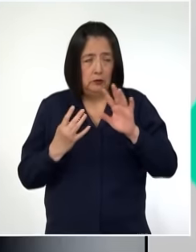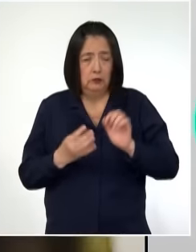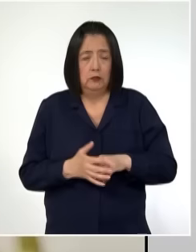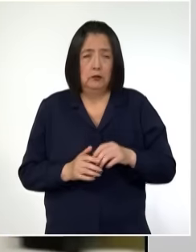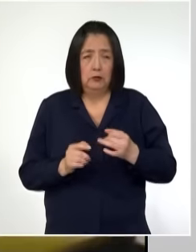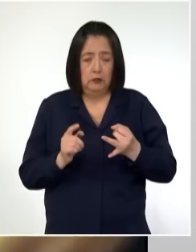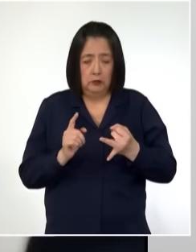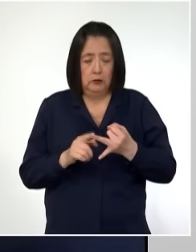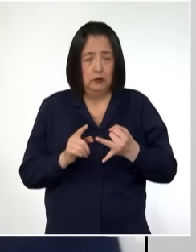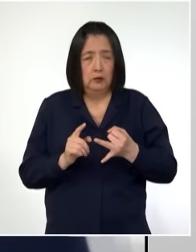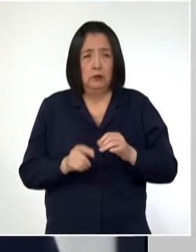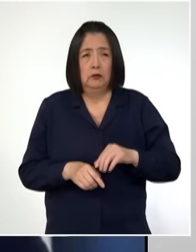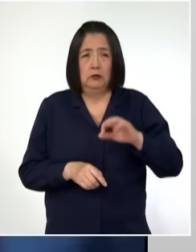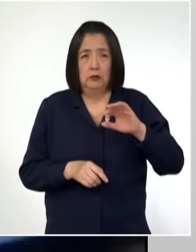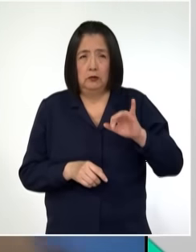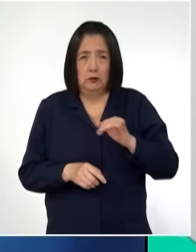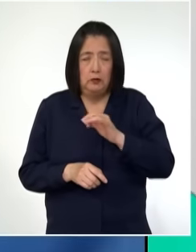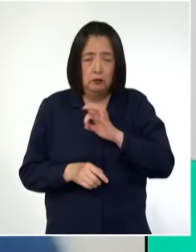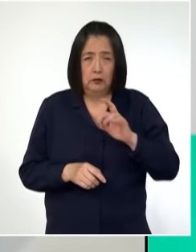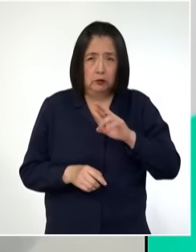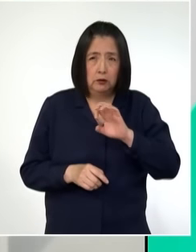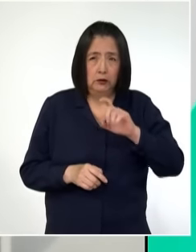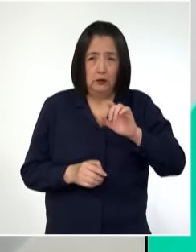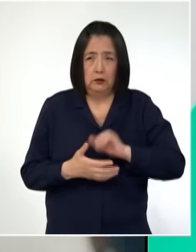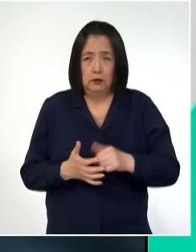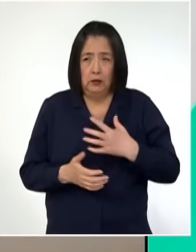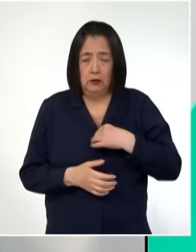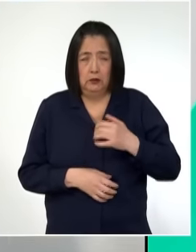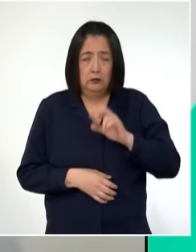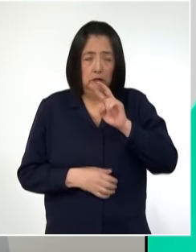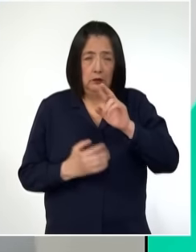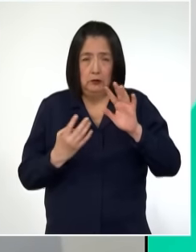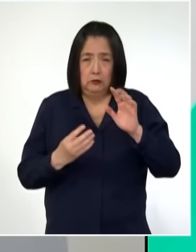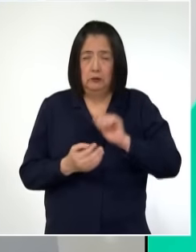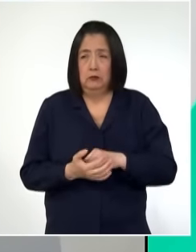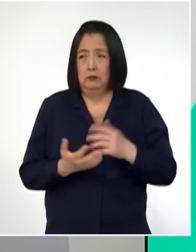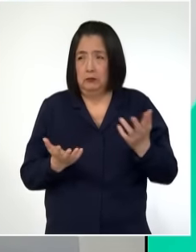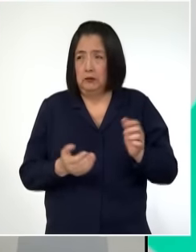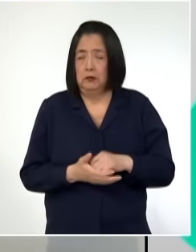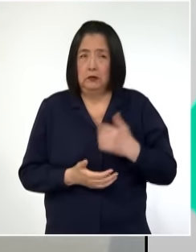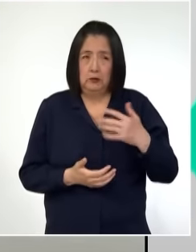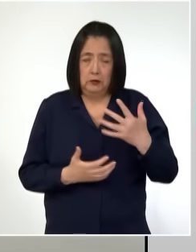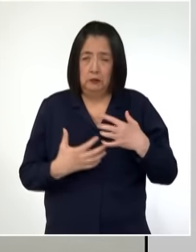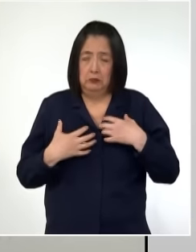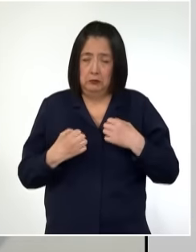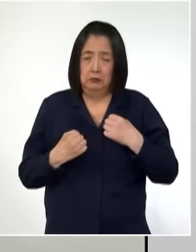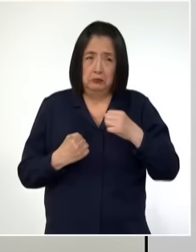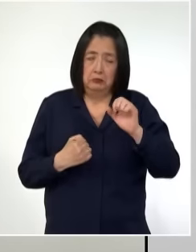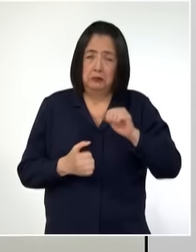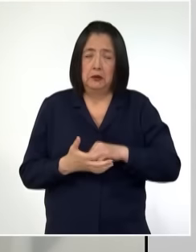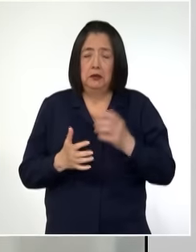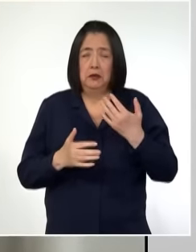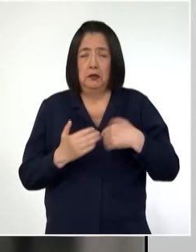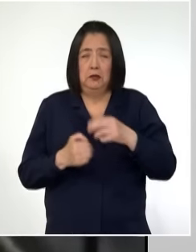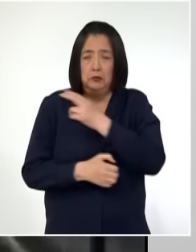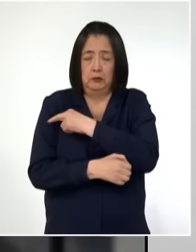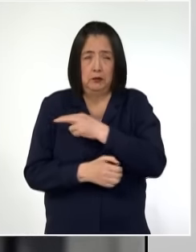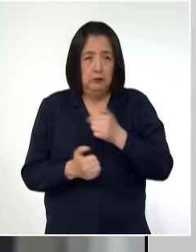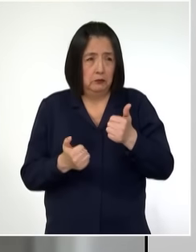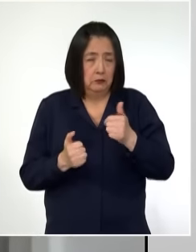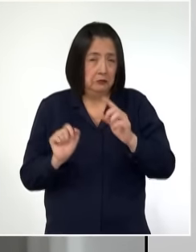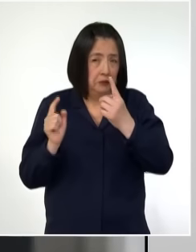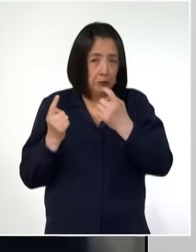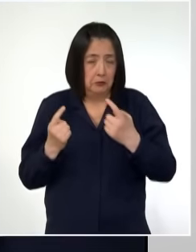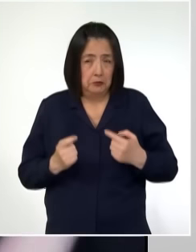Gerald Salomón García, también Ulloa, de 29 años. Y bueno, pues se vienen recuperando en el Hospital Belén. Lorena, si es que tienes